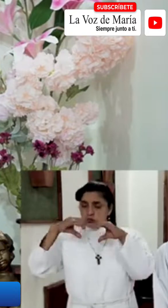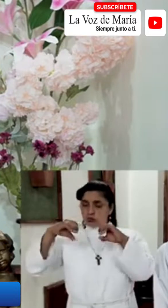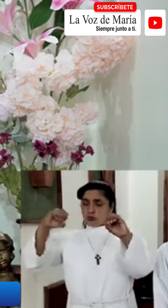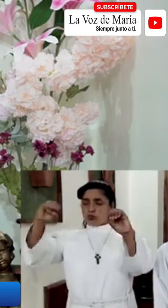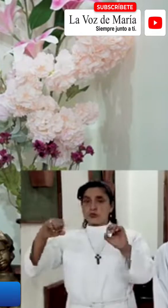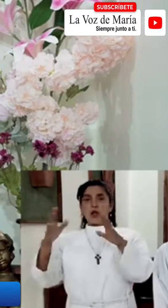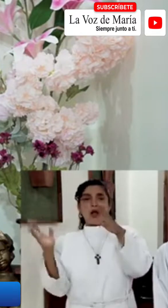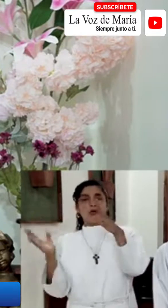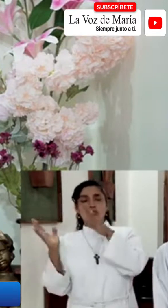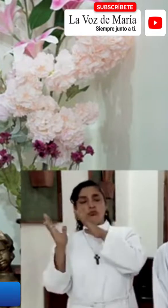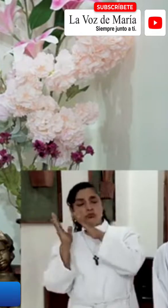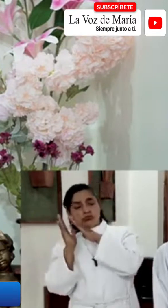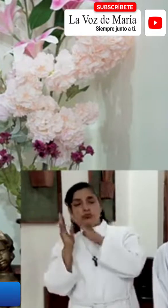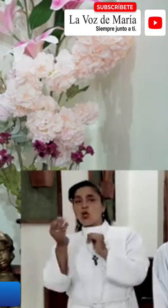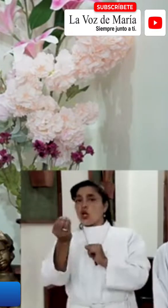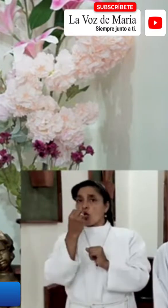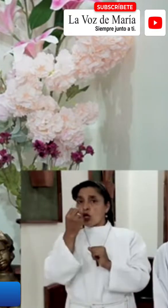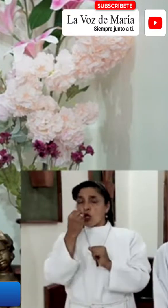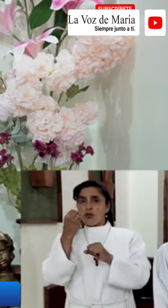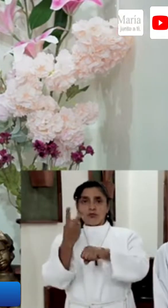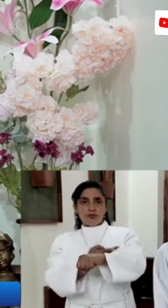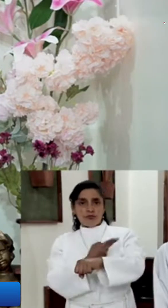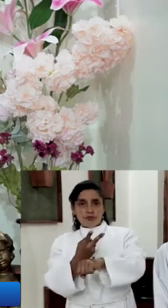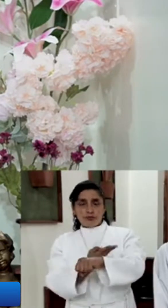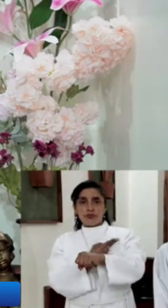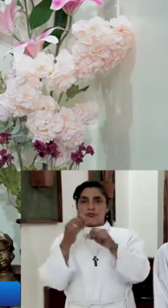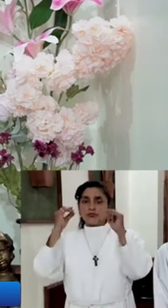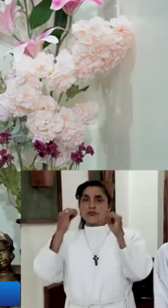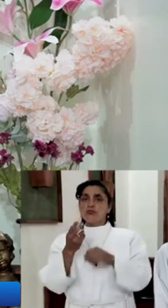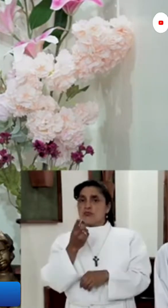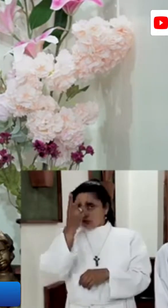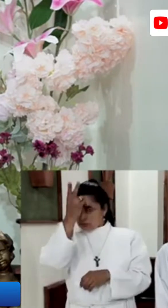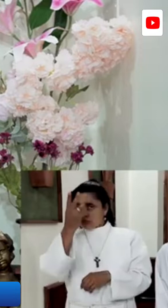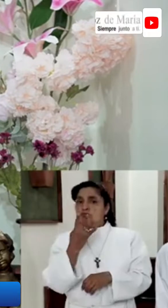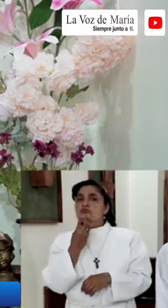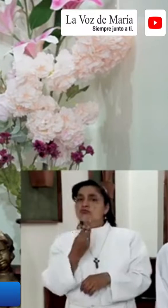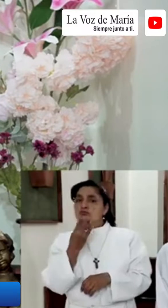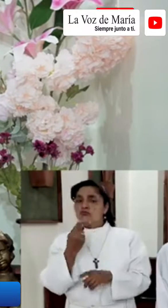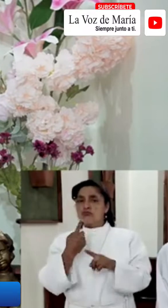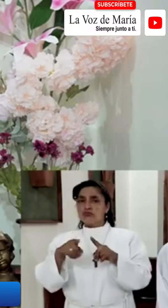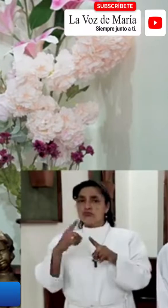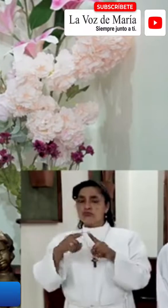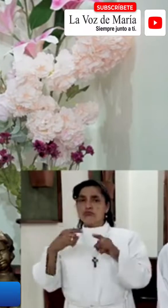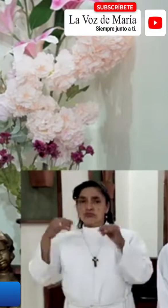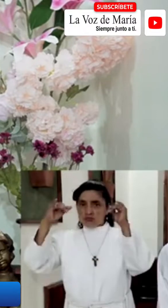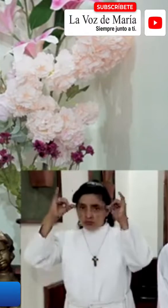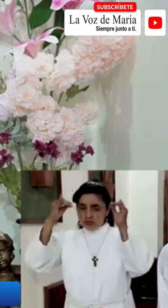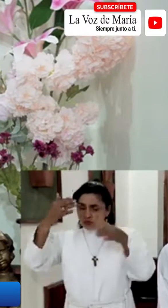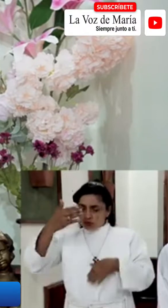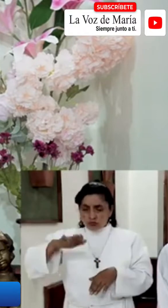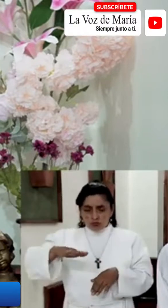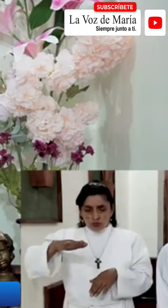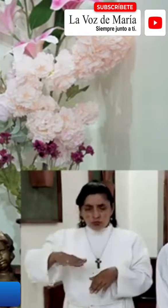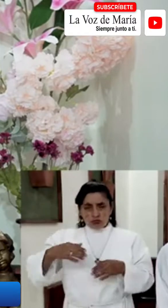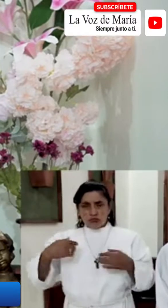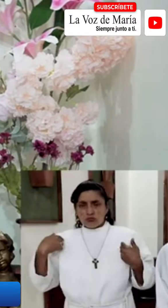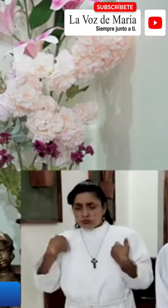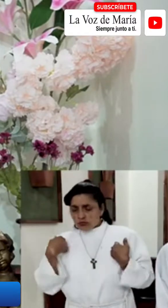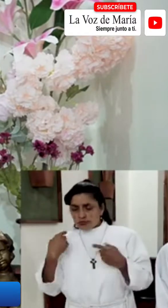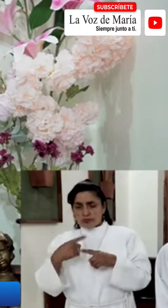para comer los corderos del rebaño y las terneras en engorda. Caturrean al son del